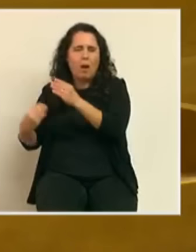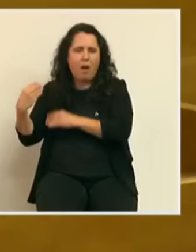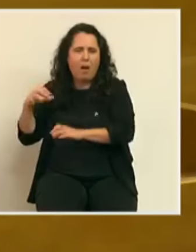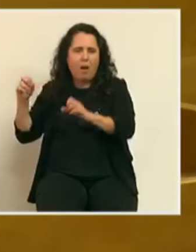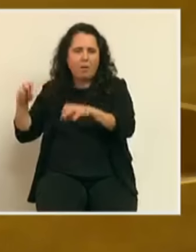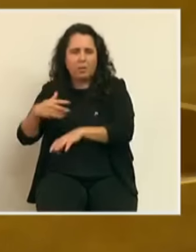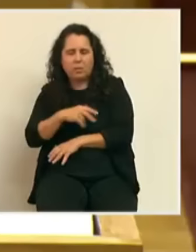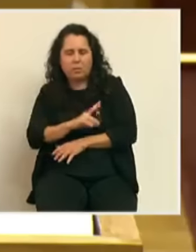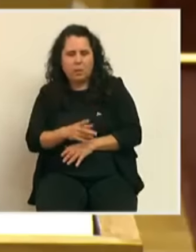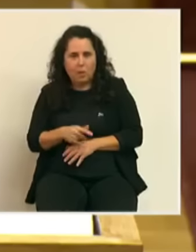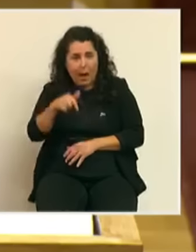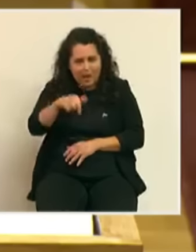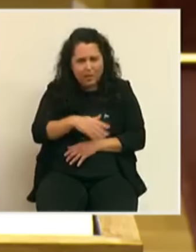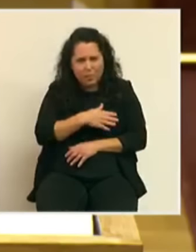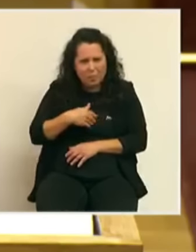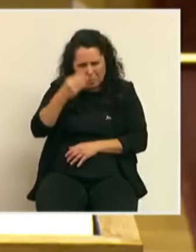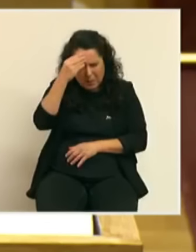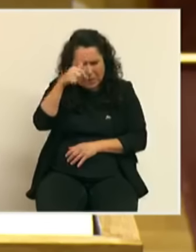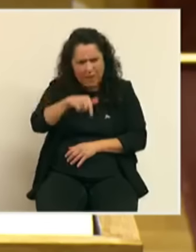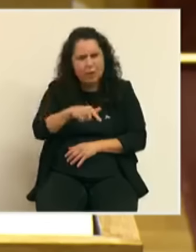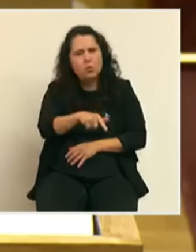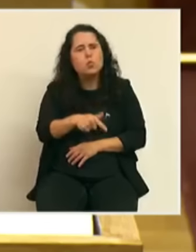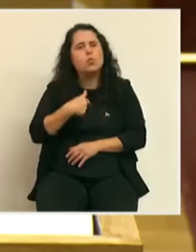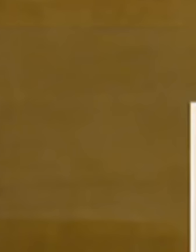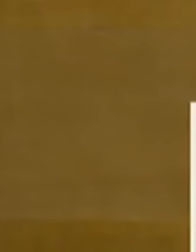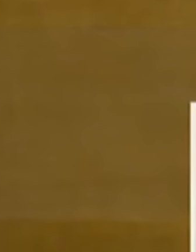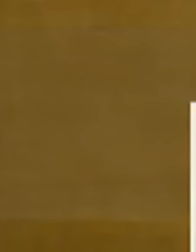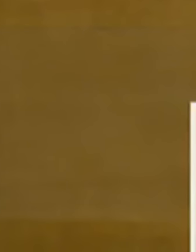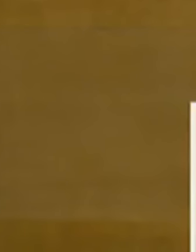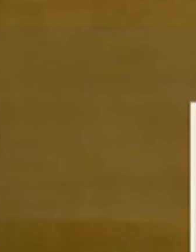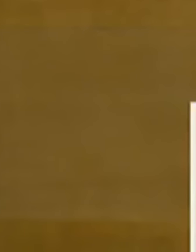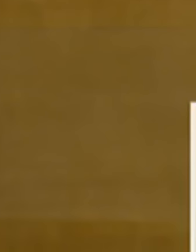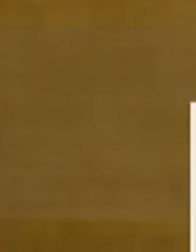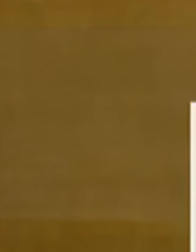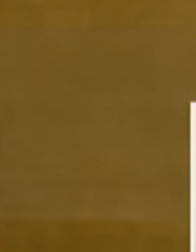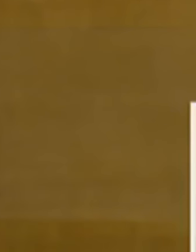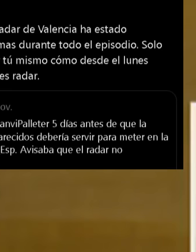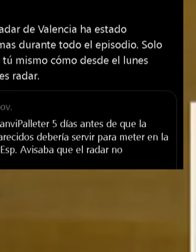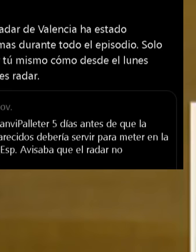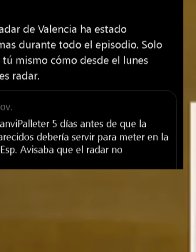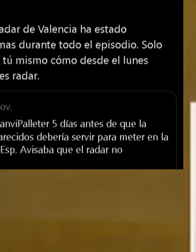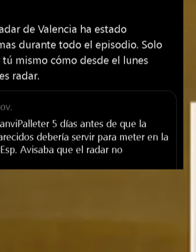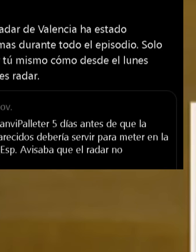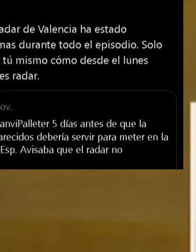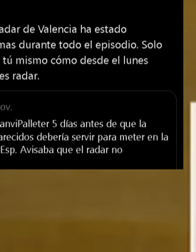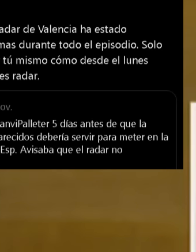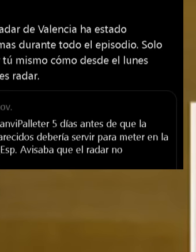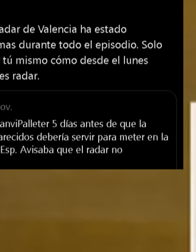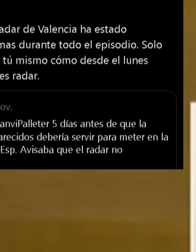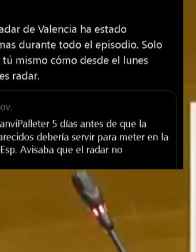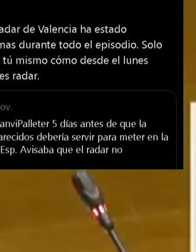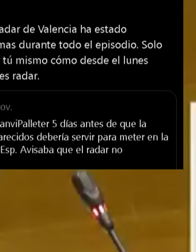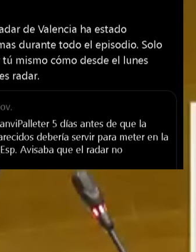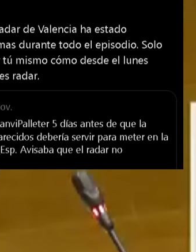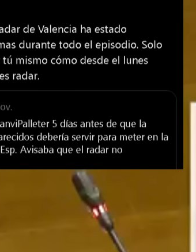¿Cómo se atreve a decir aquí en estas cortes que usted es el defensor de la veracidad cuando hace un abrazo, se da un abrazo con